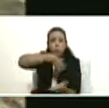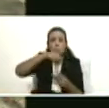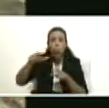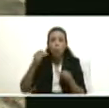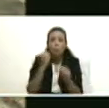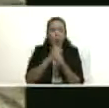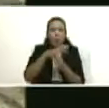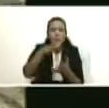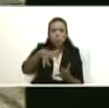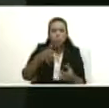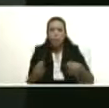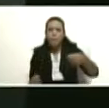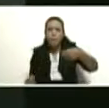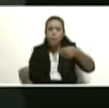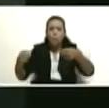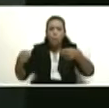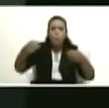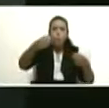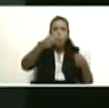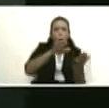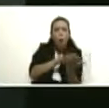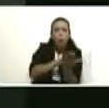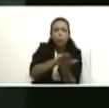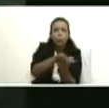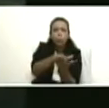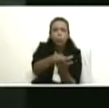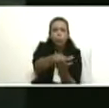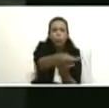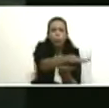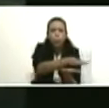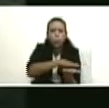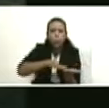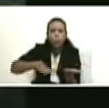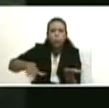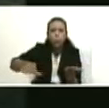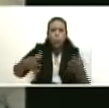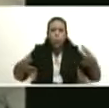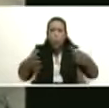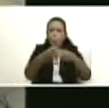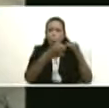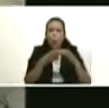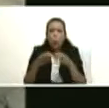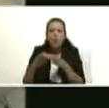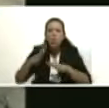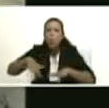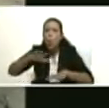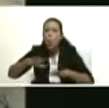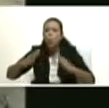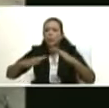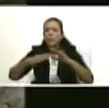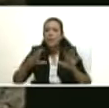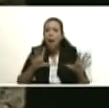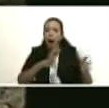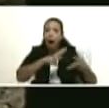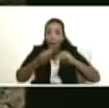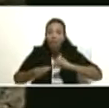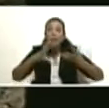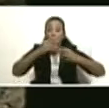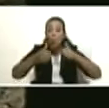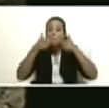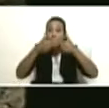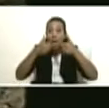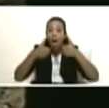todo el proceso de terraceo para primero inducir el equipamiento urbanístico de las aguas servidas y luego